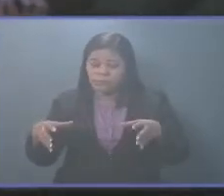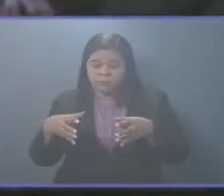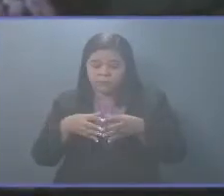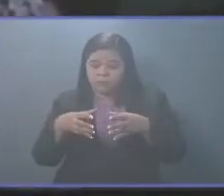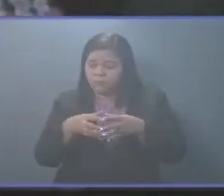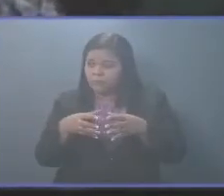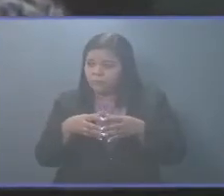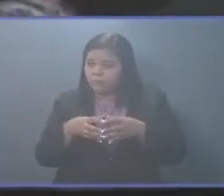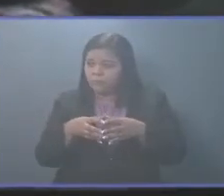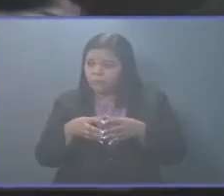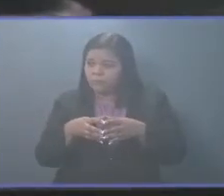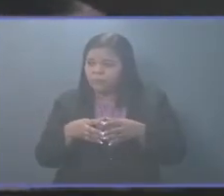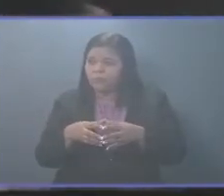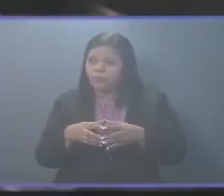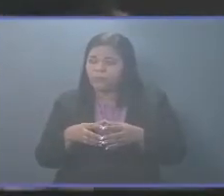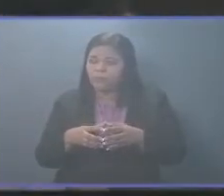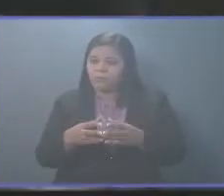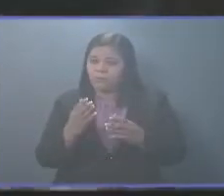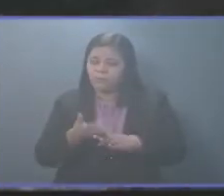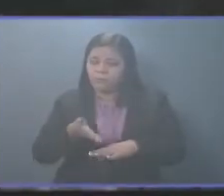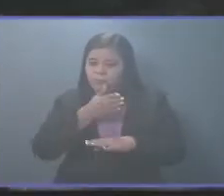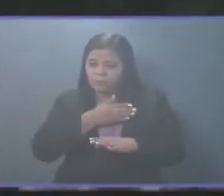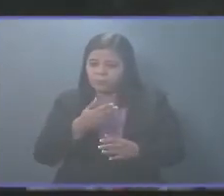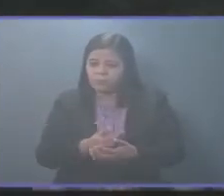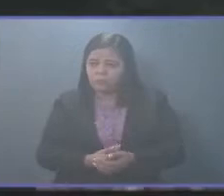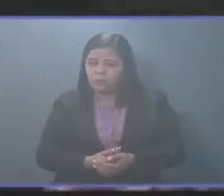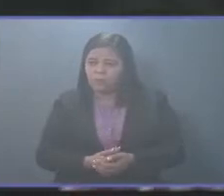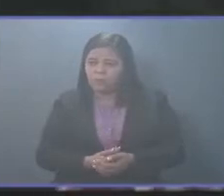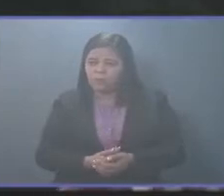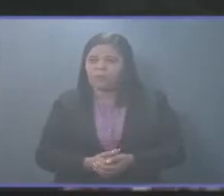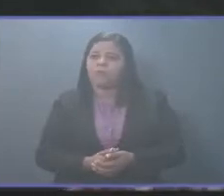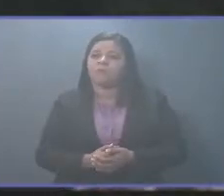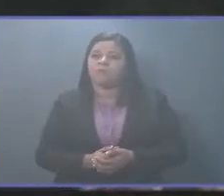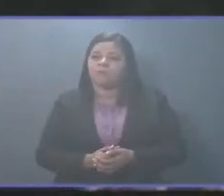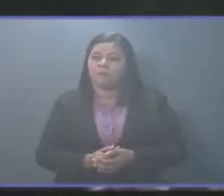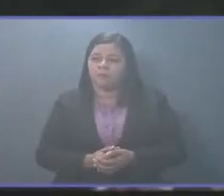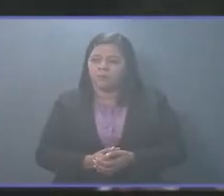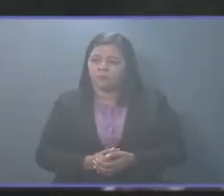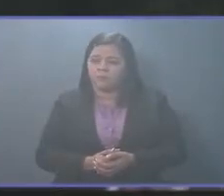608, incumplió el mecanismo,